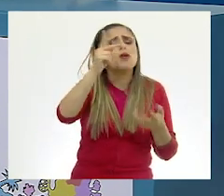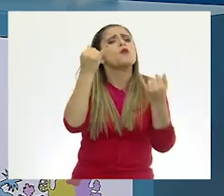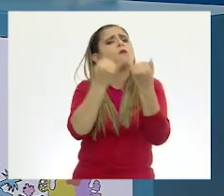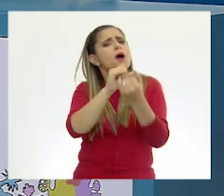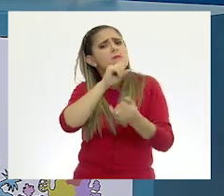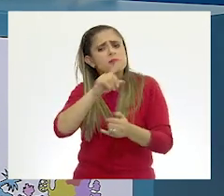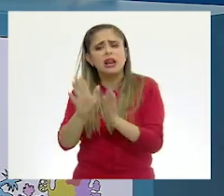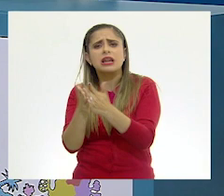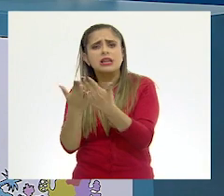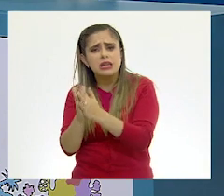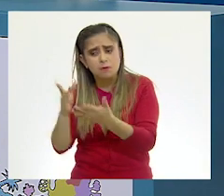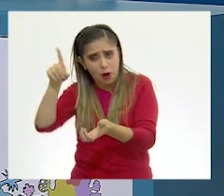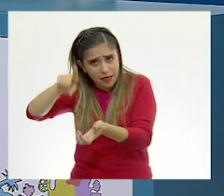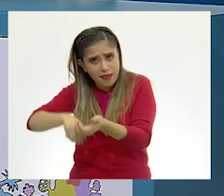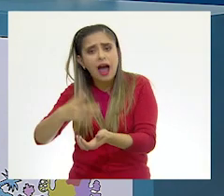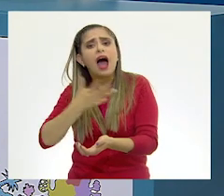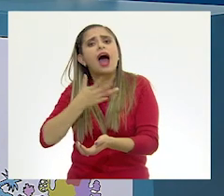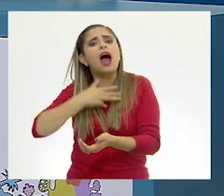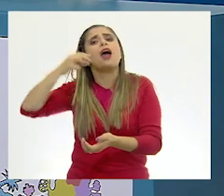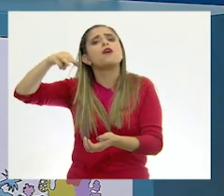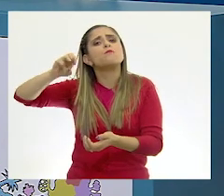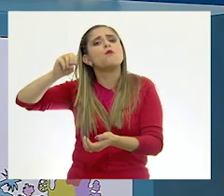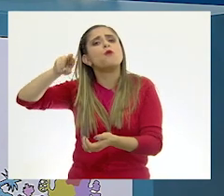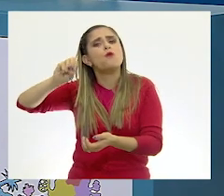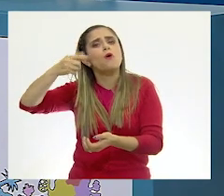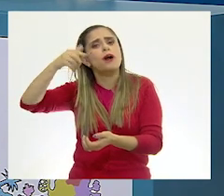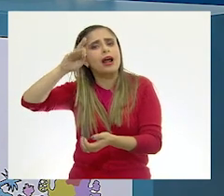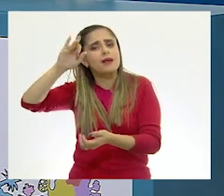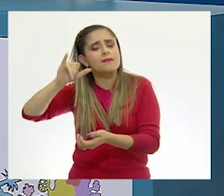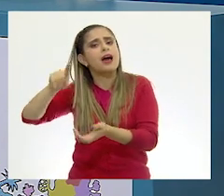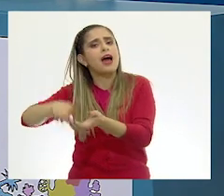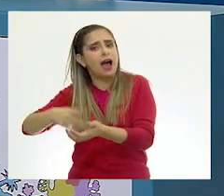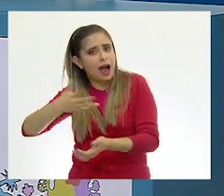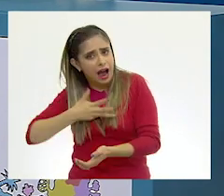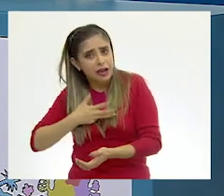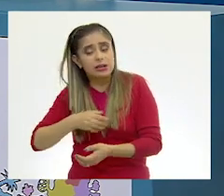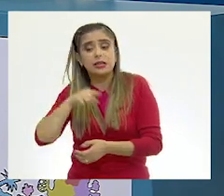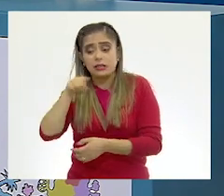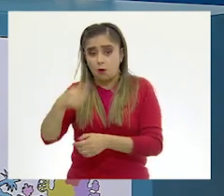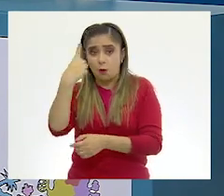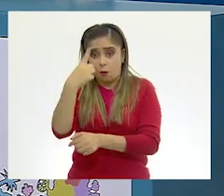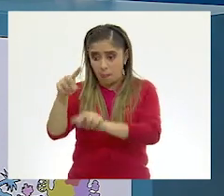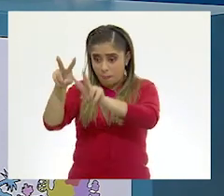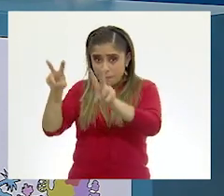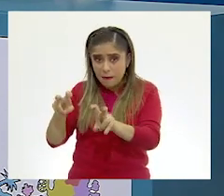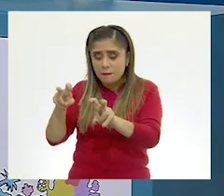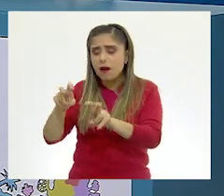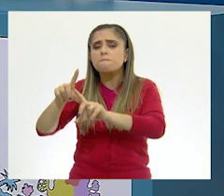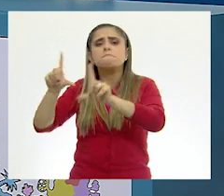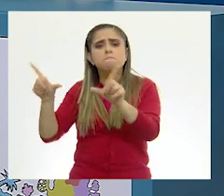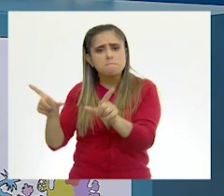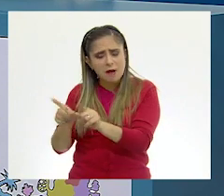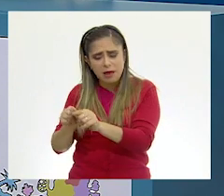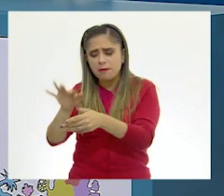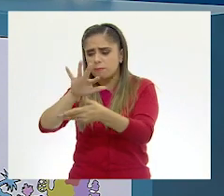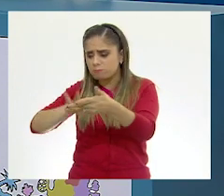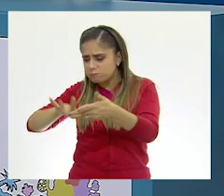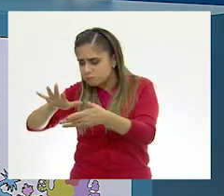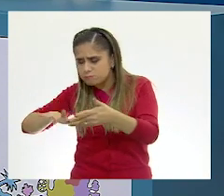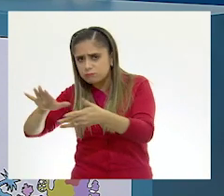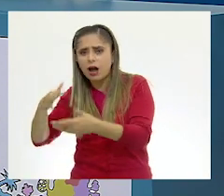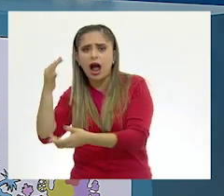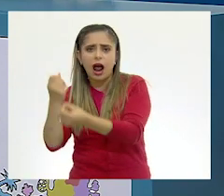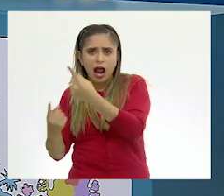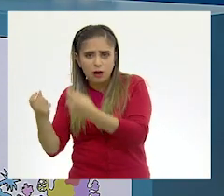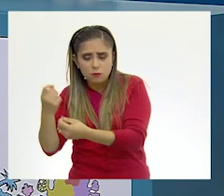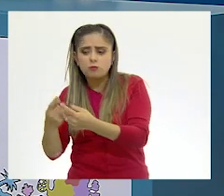también en los libros de texto. Si el texto aborda un solo tema, es breve. Tiene secciones cortas y concretas